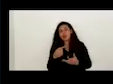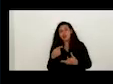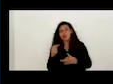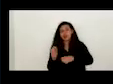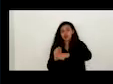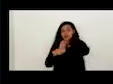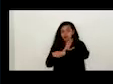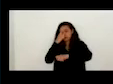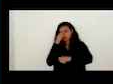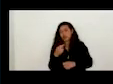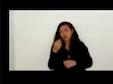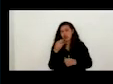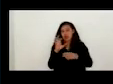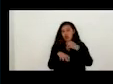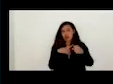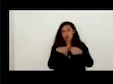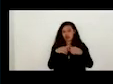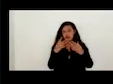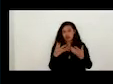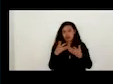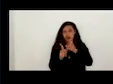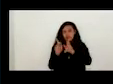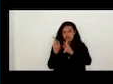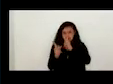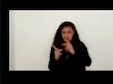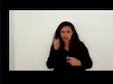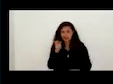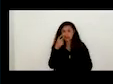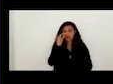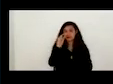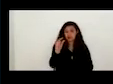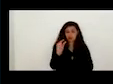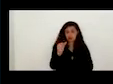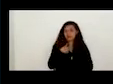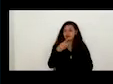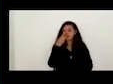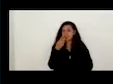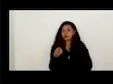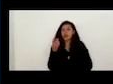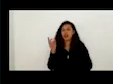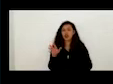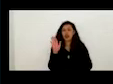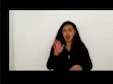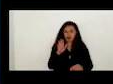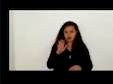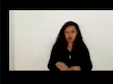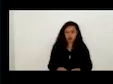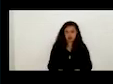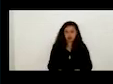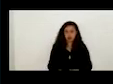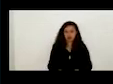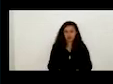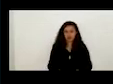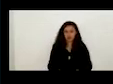tomar en cuenta que este aporte es pequeñito. Y eso se los comento porque en muchas ocasiones se habla y se